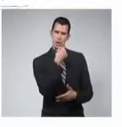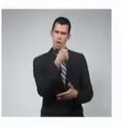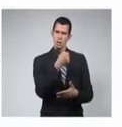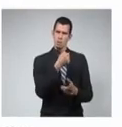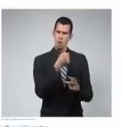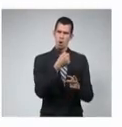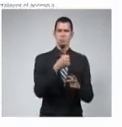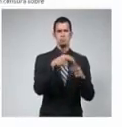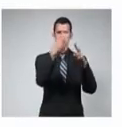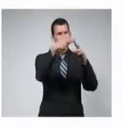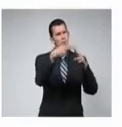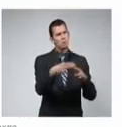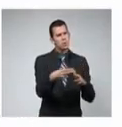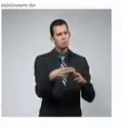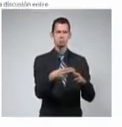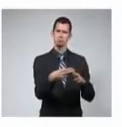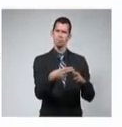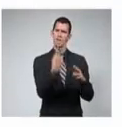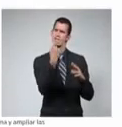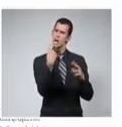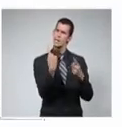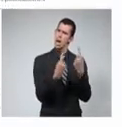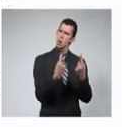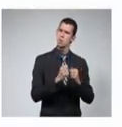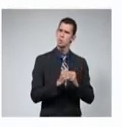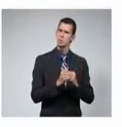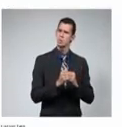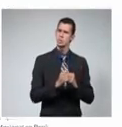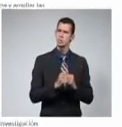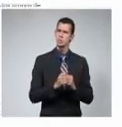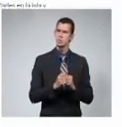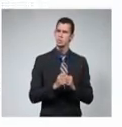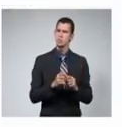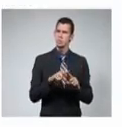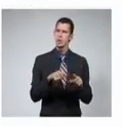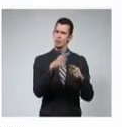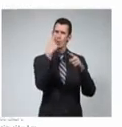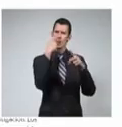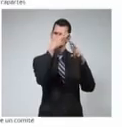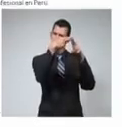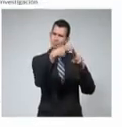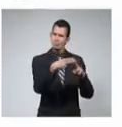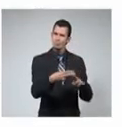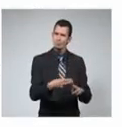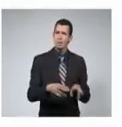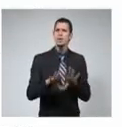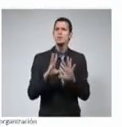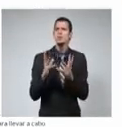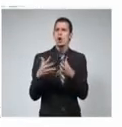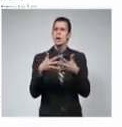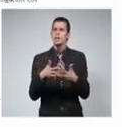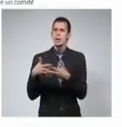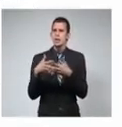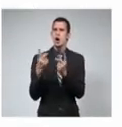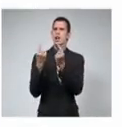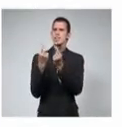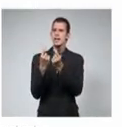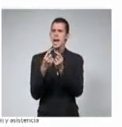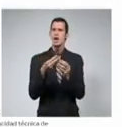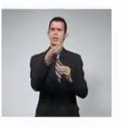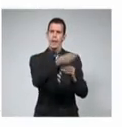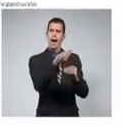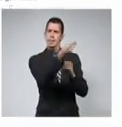la NET. Fíjense, unos aparecen, otros no. Aquí hay dinero, en esa larga lista, para la subversión que está dirigido a crear